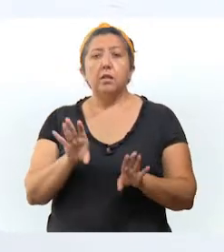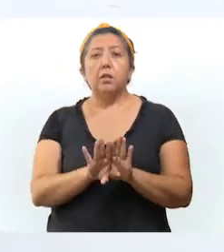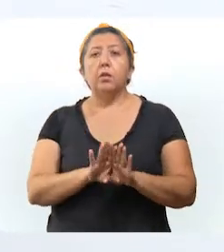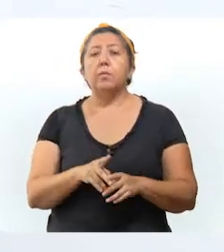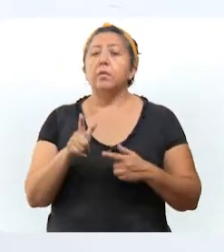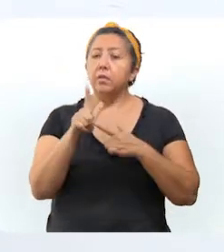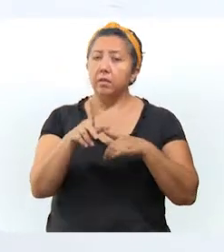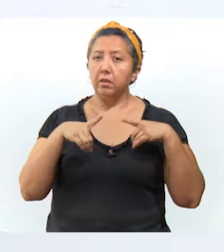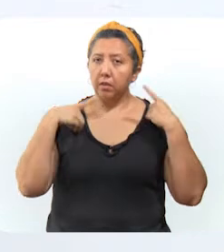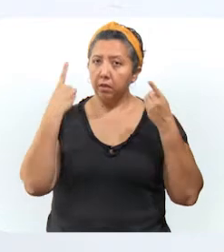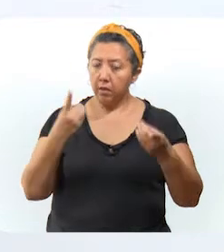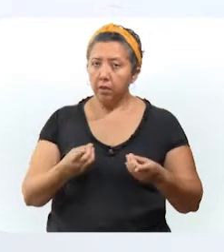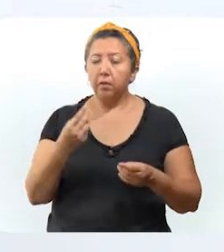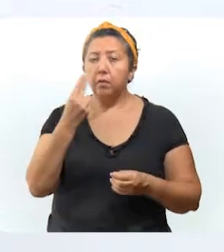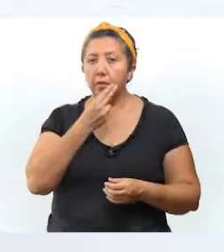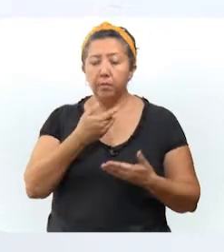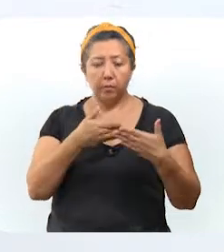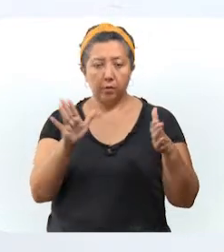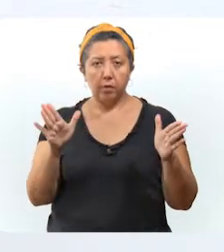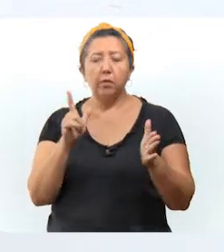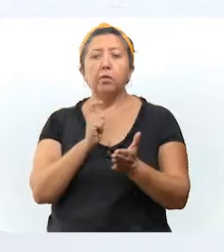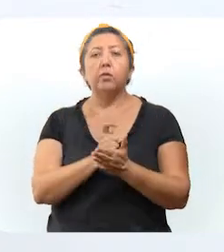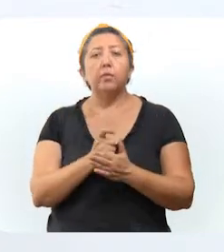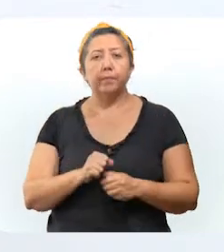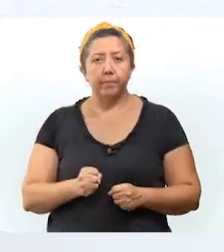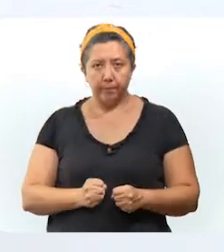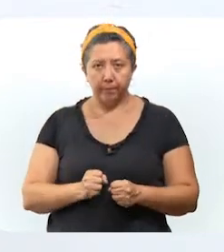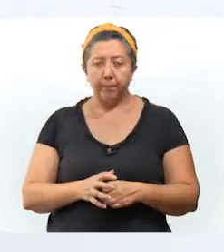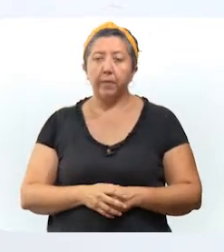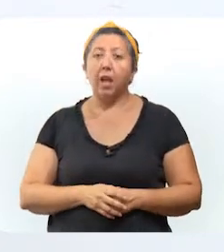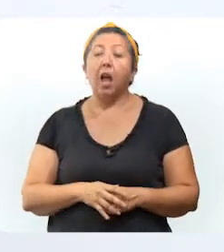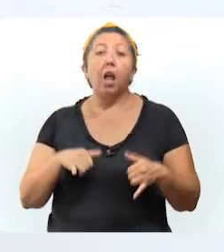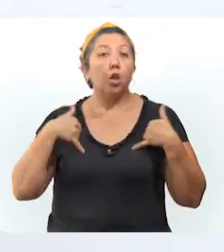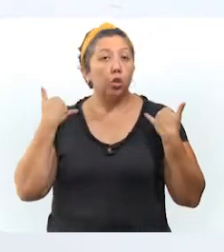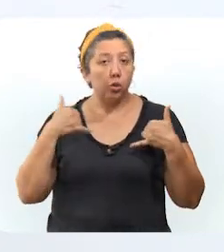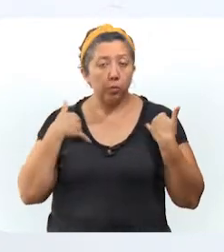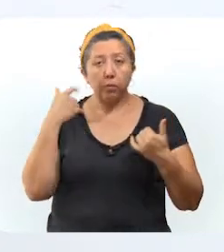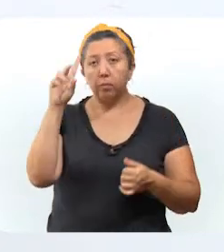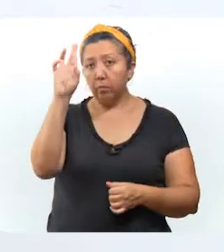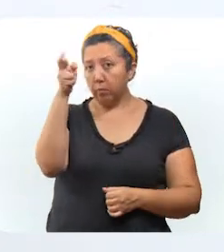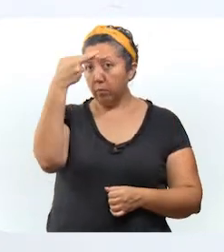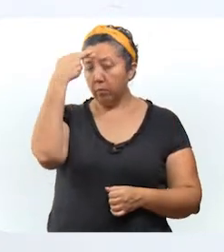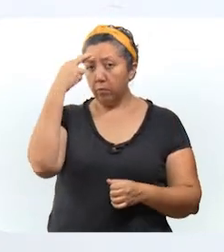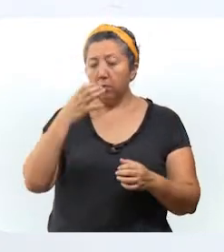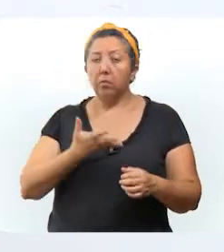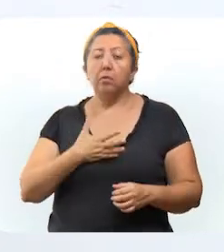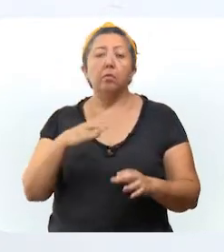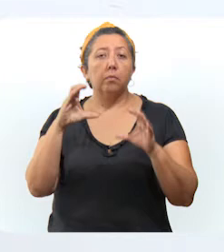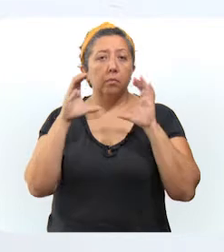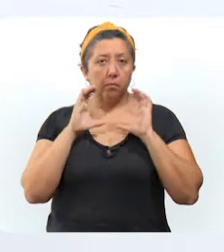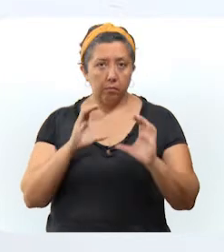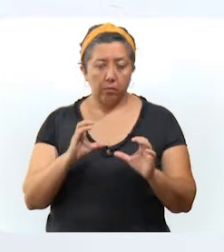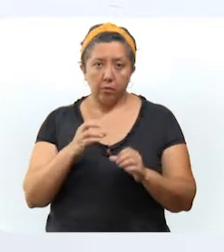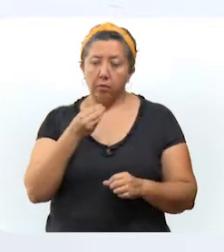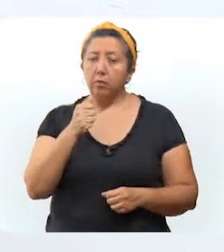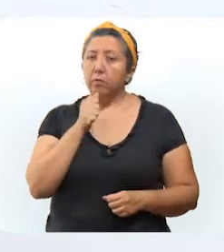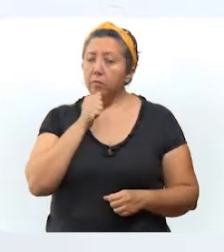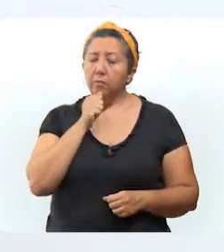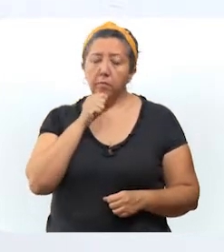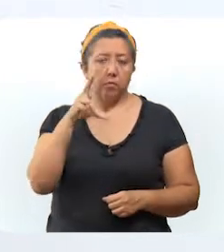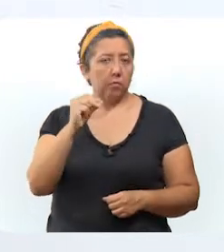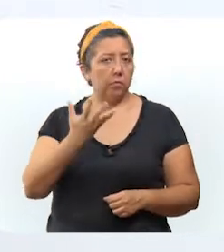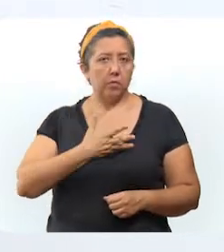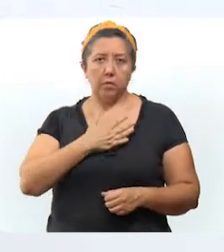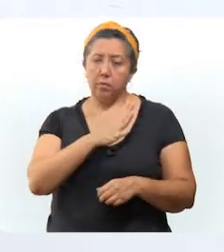como para seguir dando los pasos de la reapertura económica segura. A los jóvenes les recordamos que extremen las medidas, ya que aún no cuentan